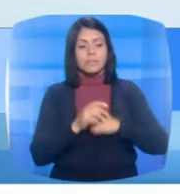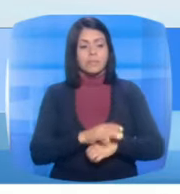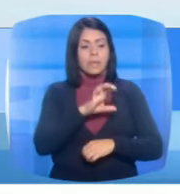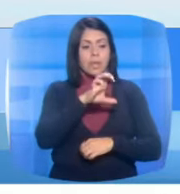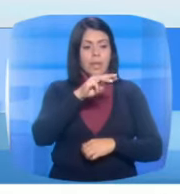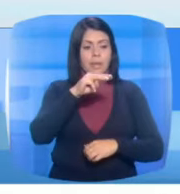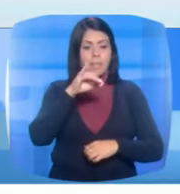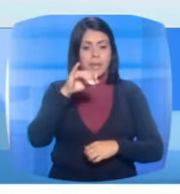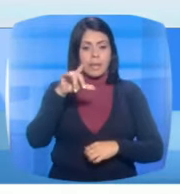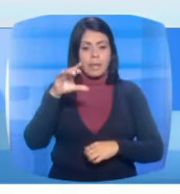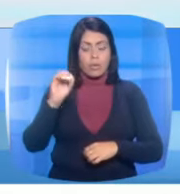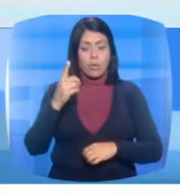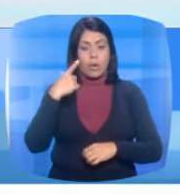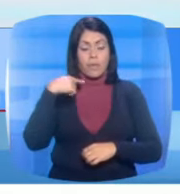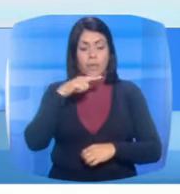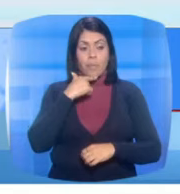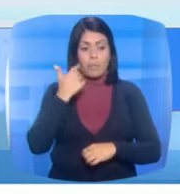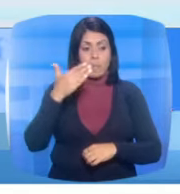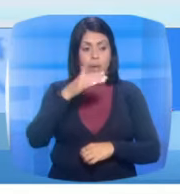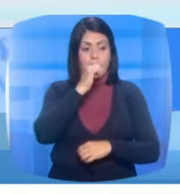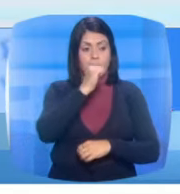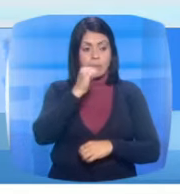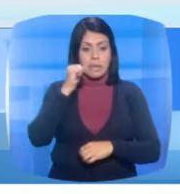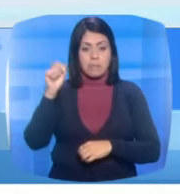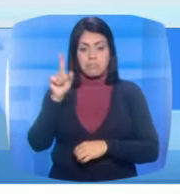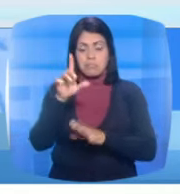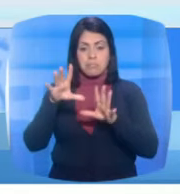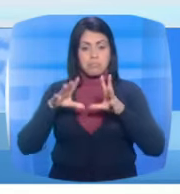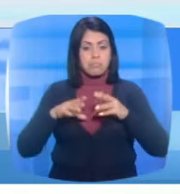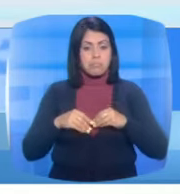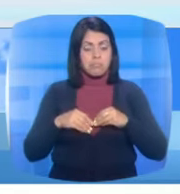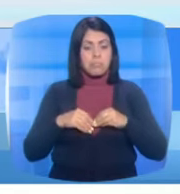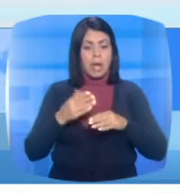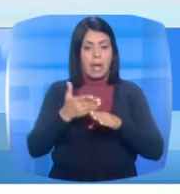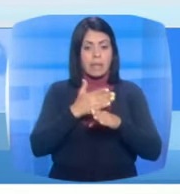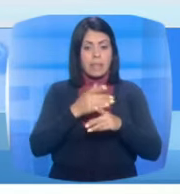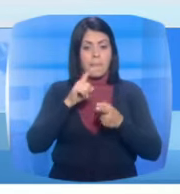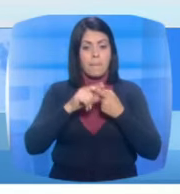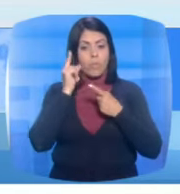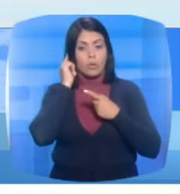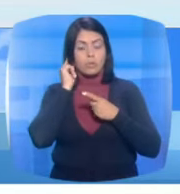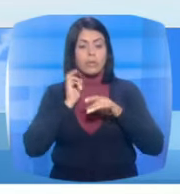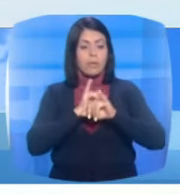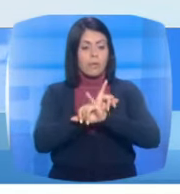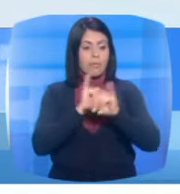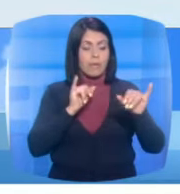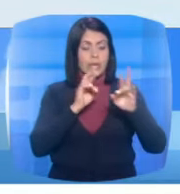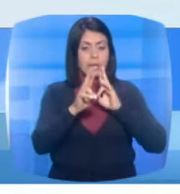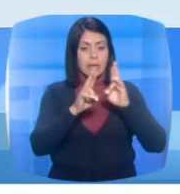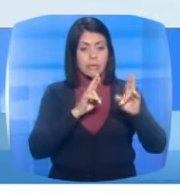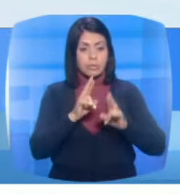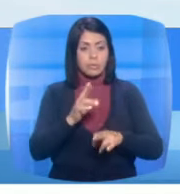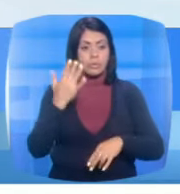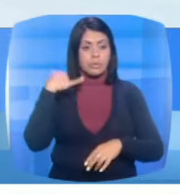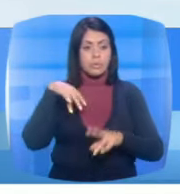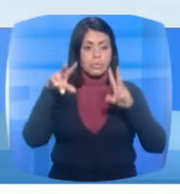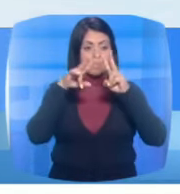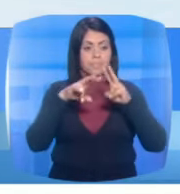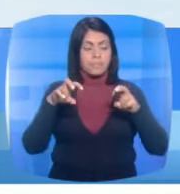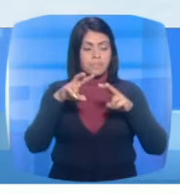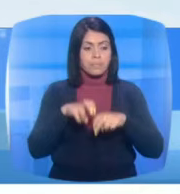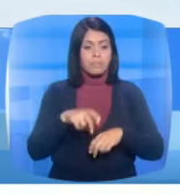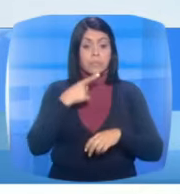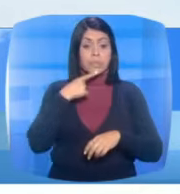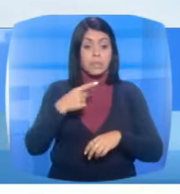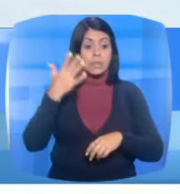como Emilio Medina habría cometido el delito al no aceptar que su expareja decidiera terminar la relación según la hipótesis